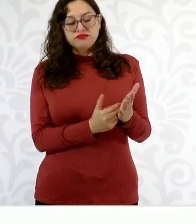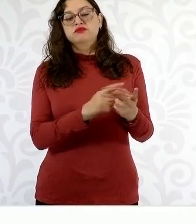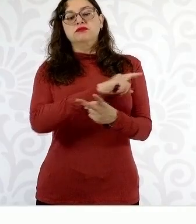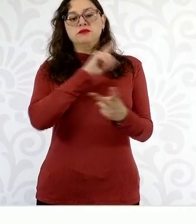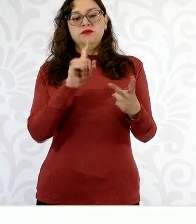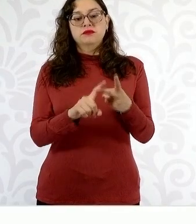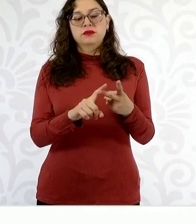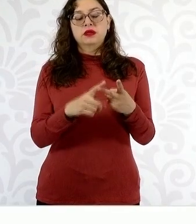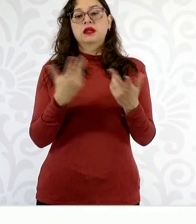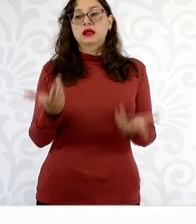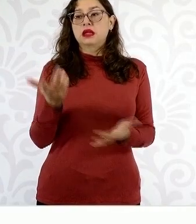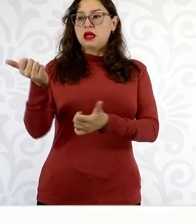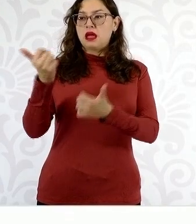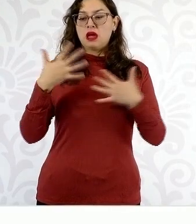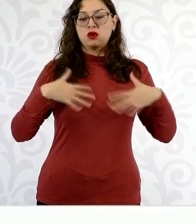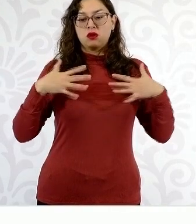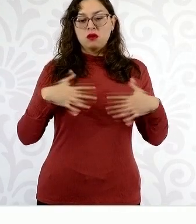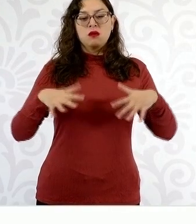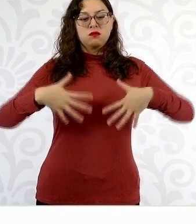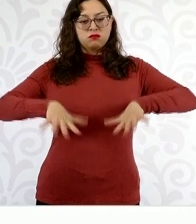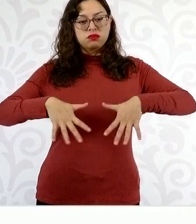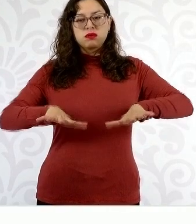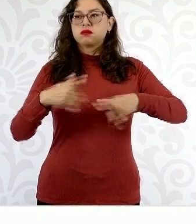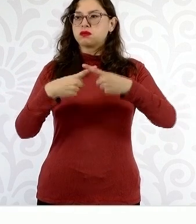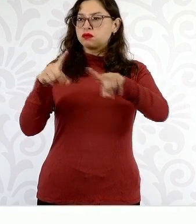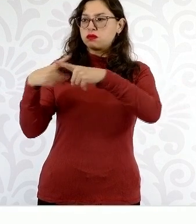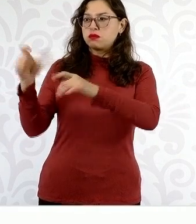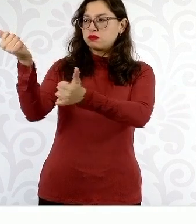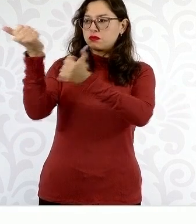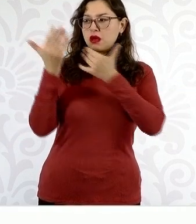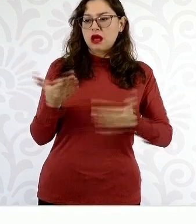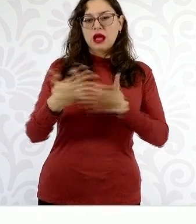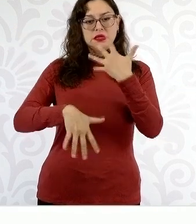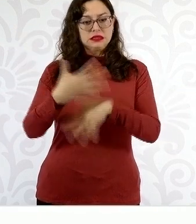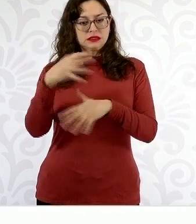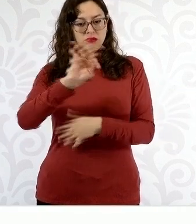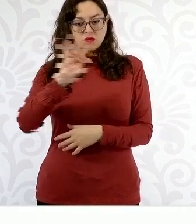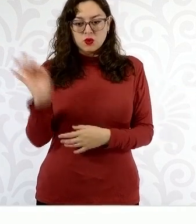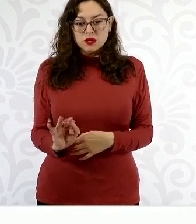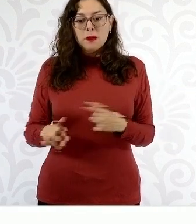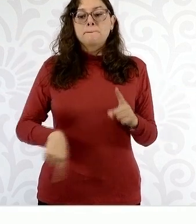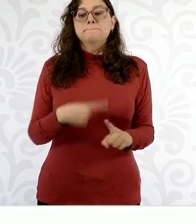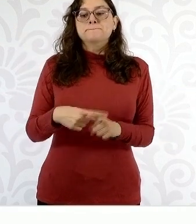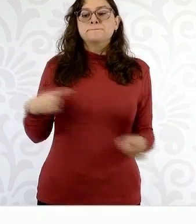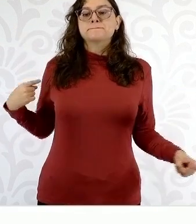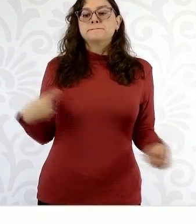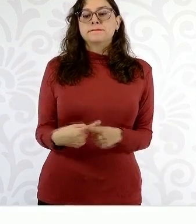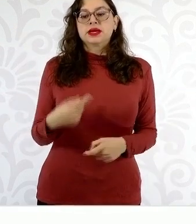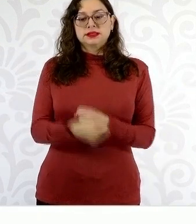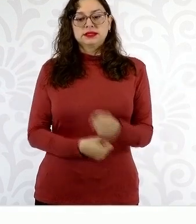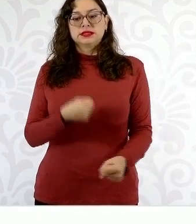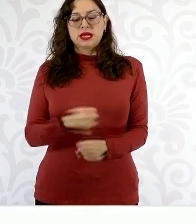15% de la importación de mercancías textiles, complementando lo que ya se había trabajado este año en el mes de